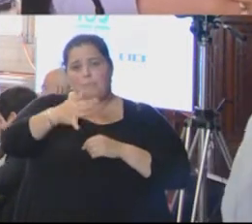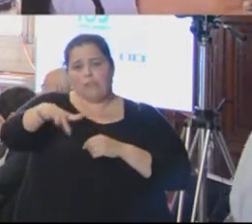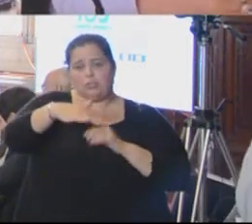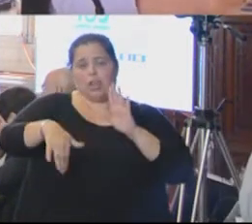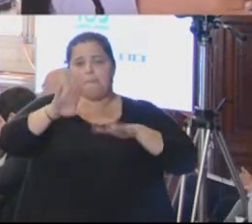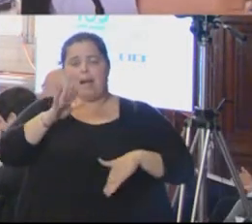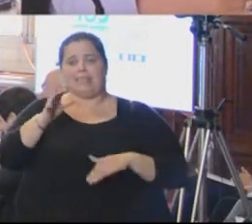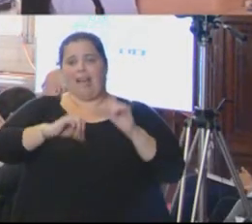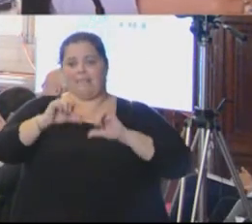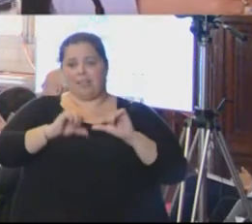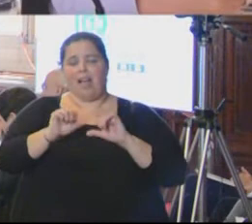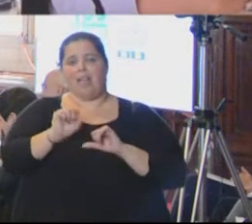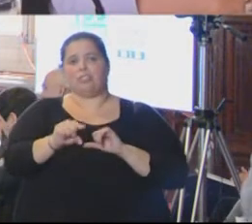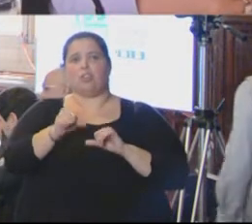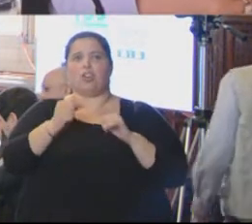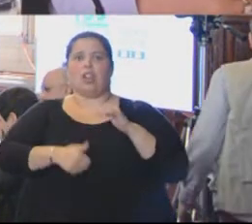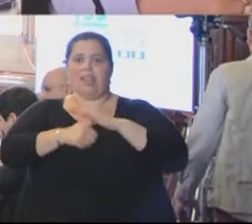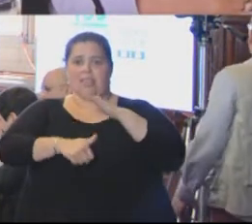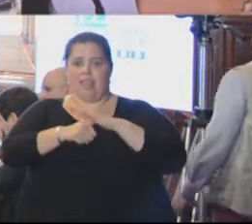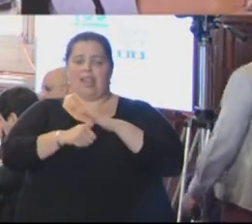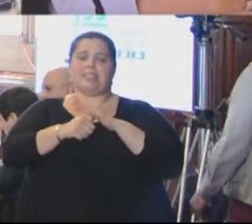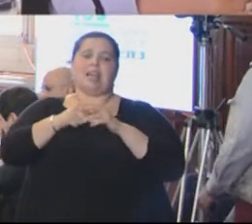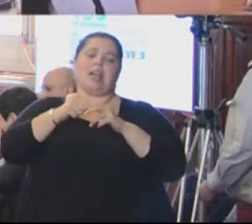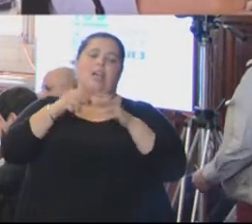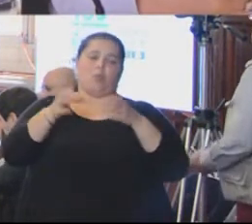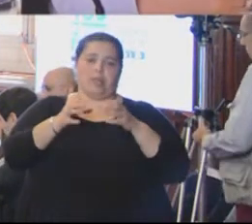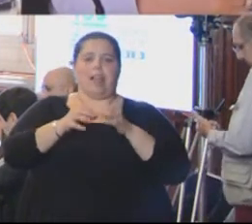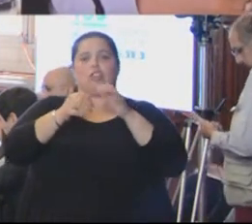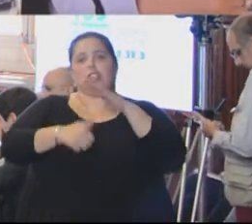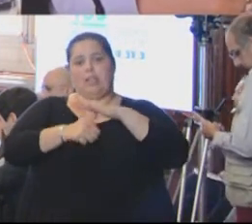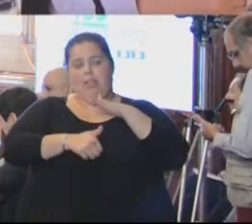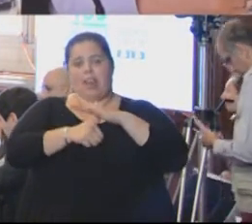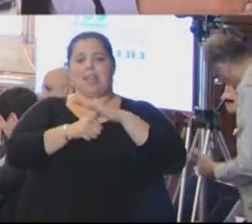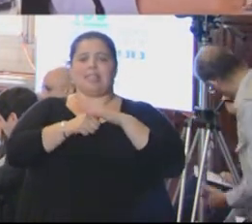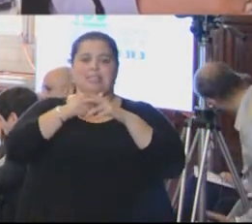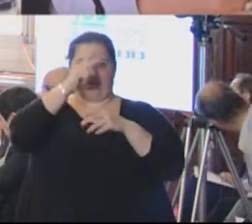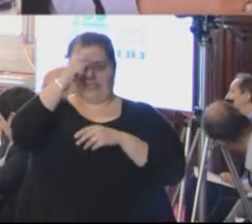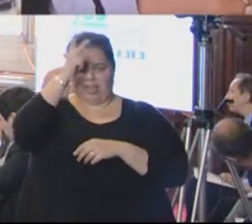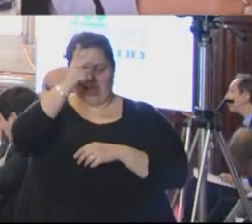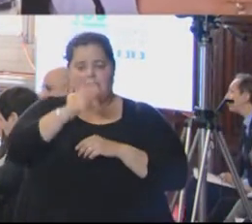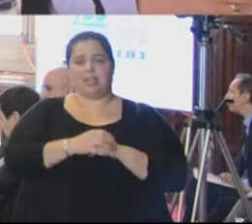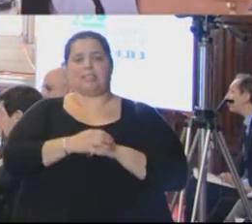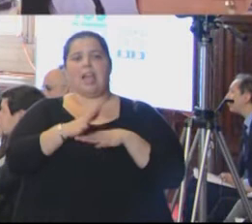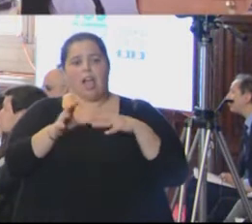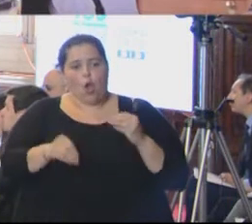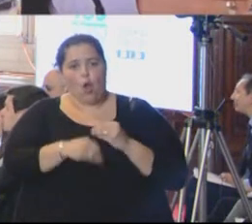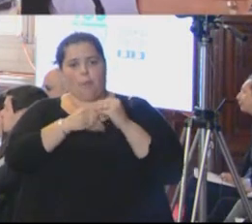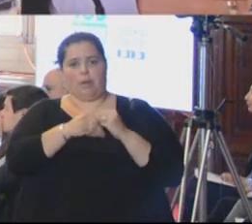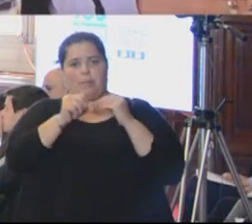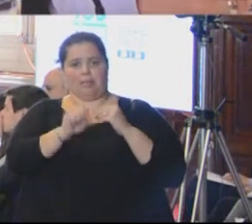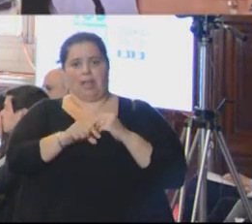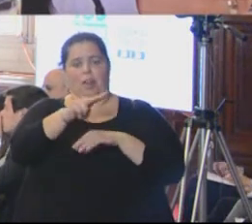comunal, líderes comunitarios y líderes indígenas. Complementario a la estrategia de investigación, la Fiscalía también está implementando el